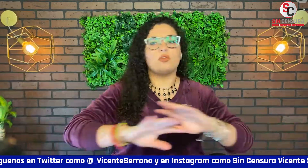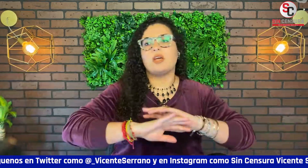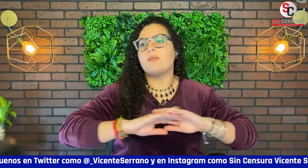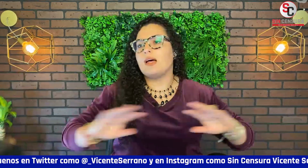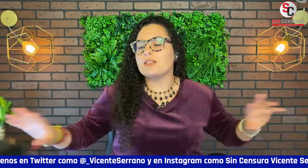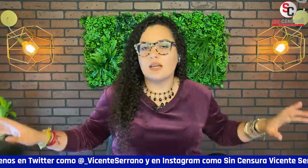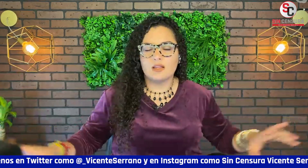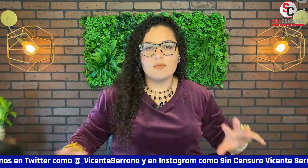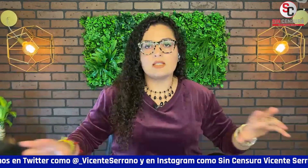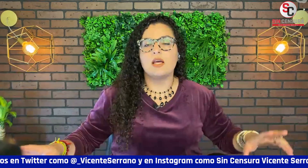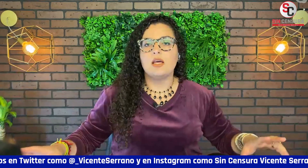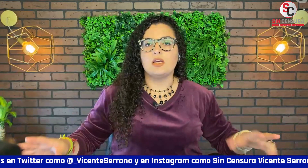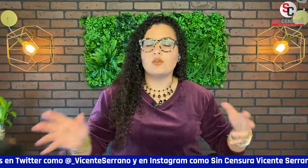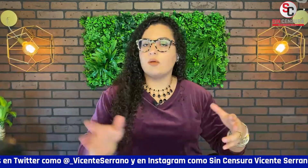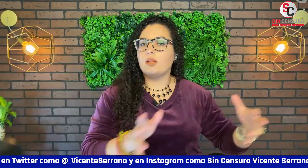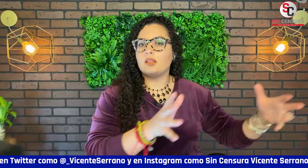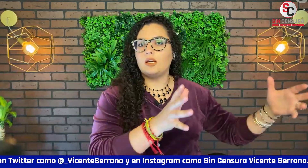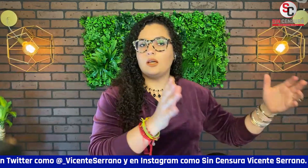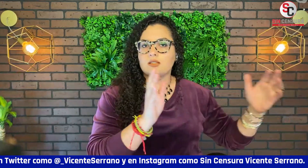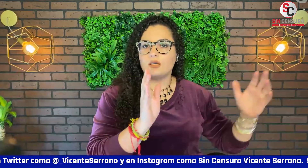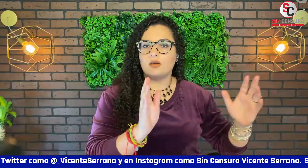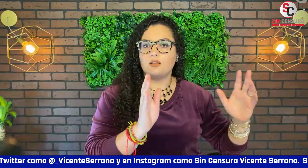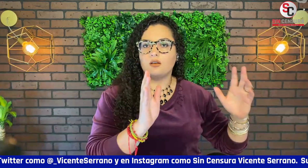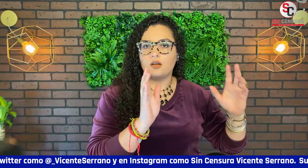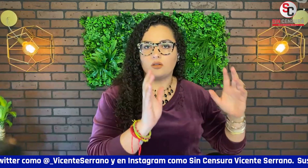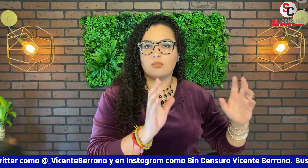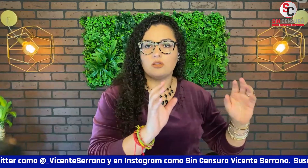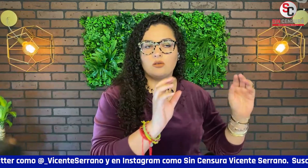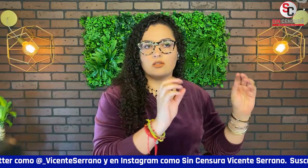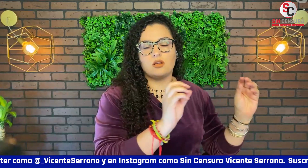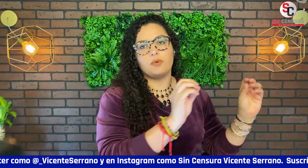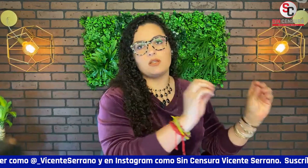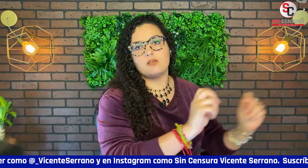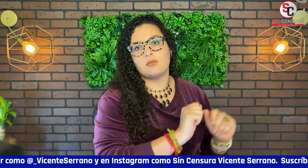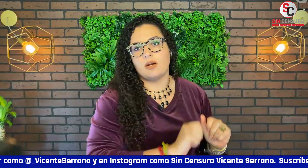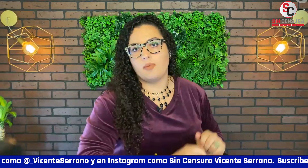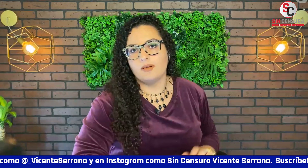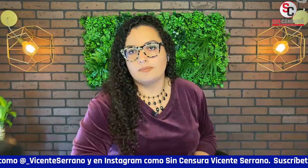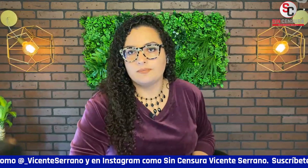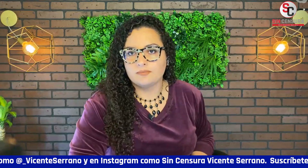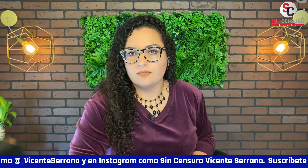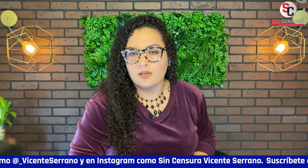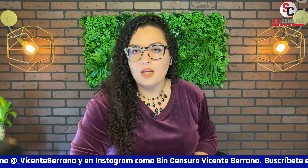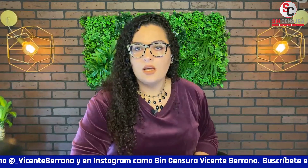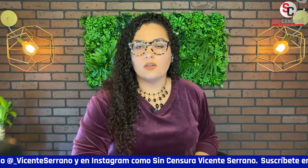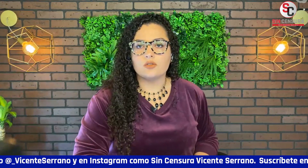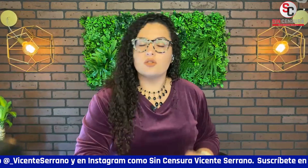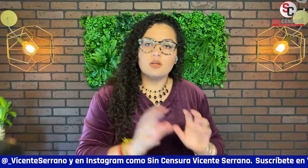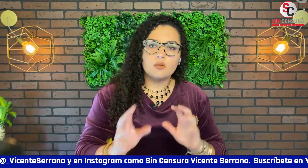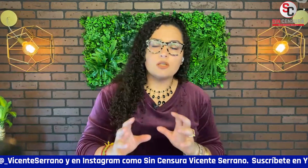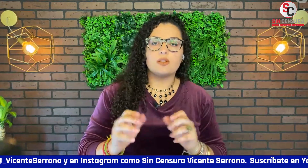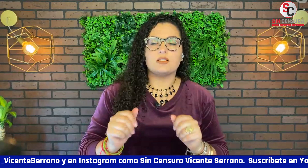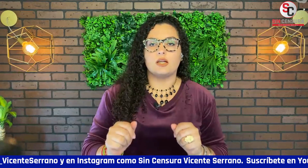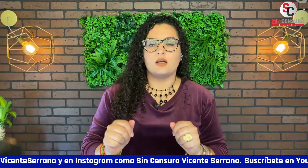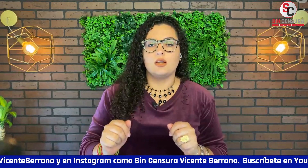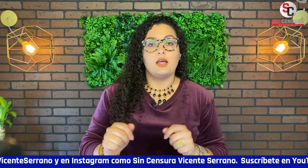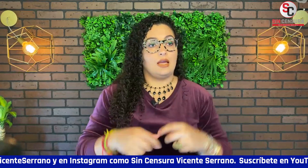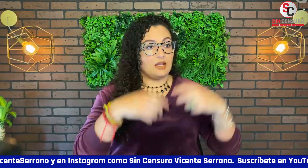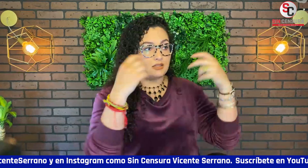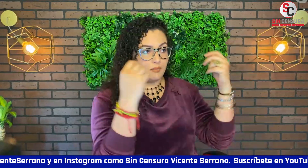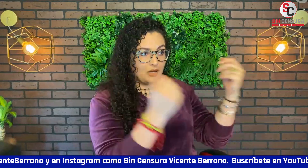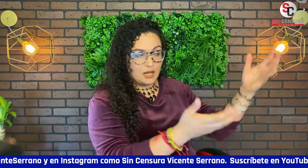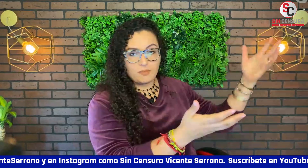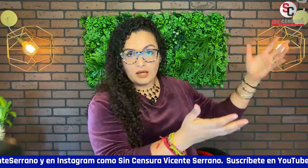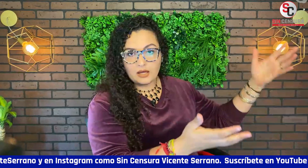no se podía más y que demás, y solamente estaban retomando lo que estaba pasando en Iztapalapa. Entonces no es lo mismo decir,